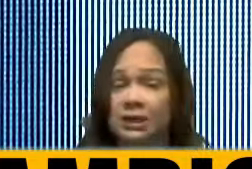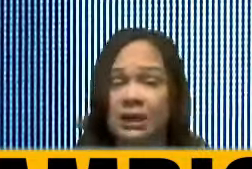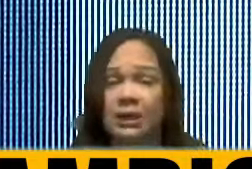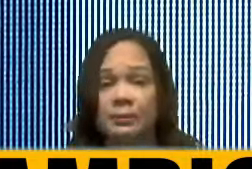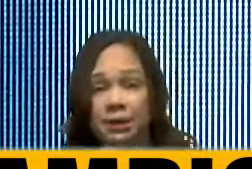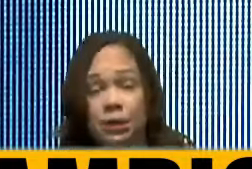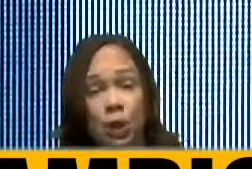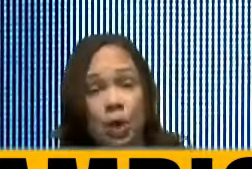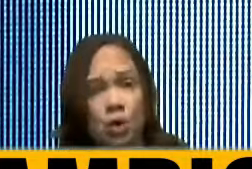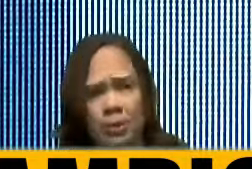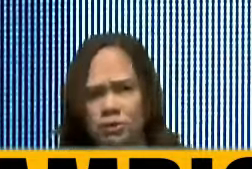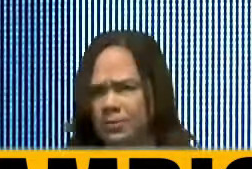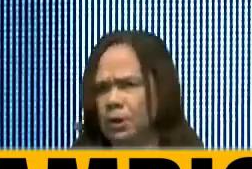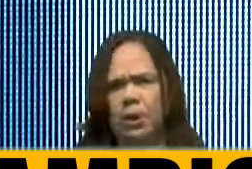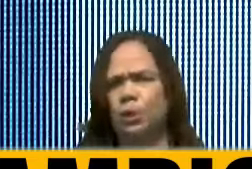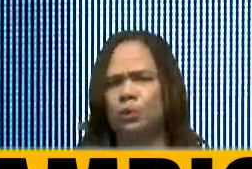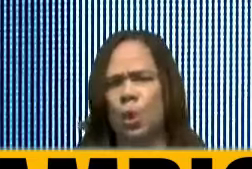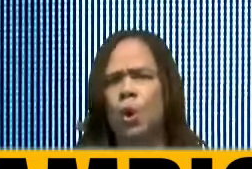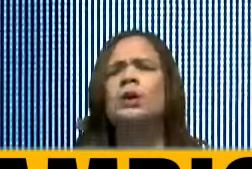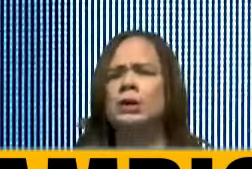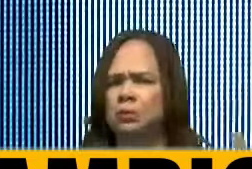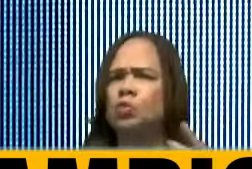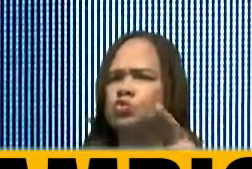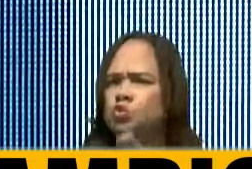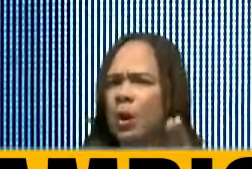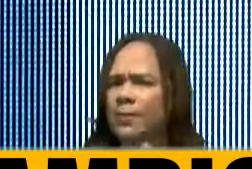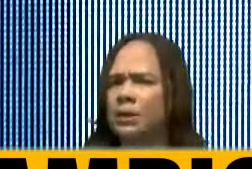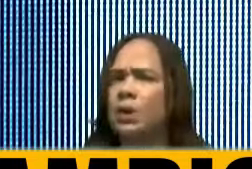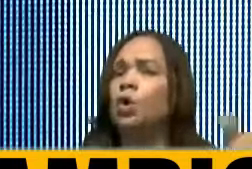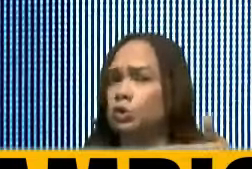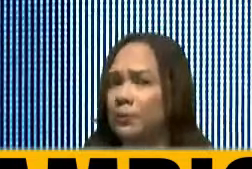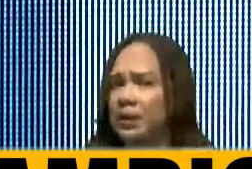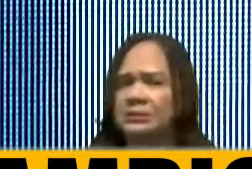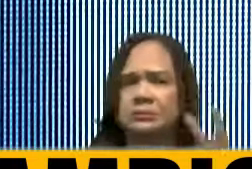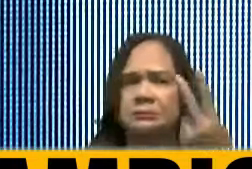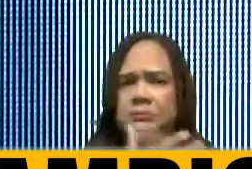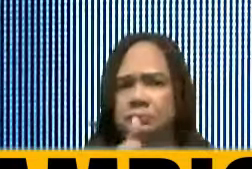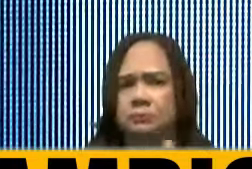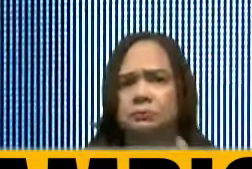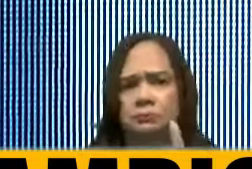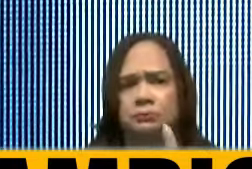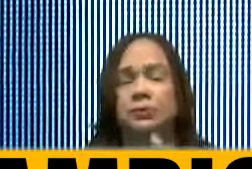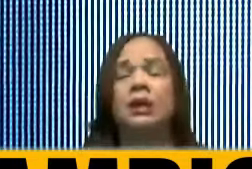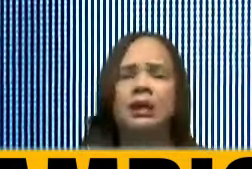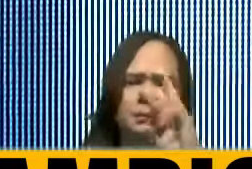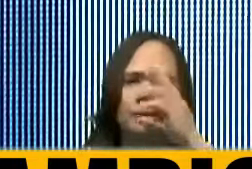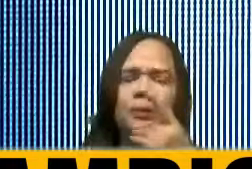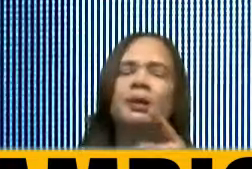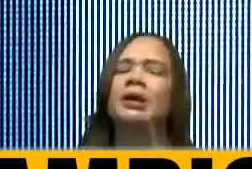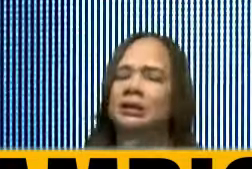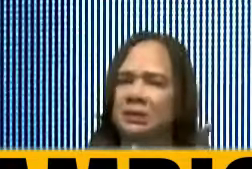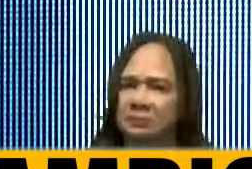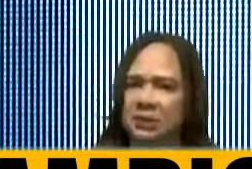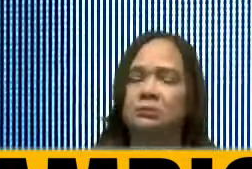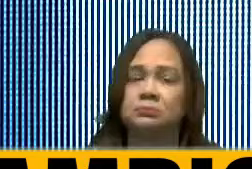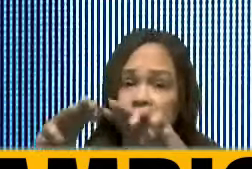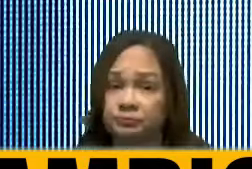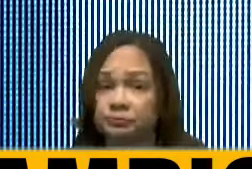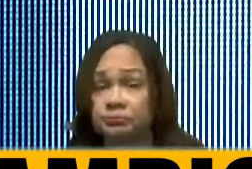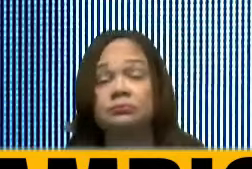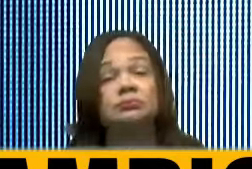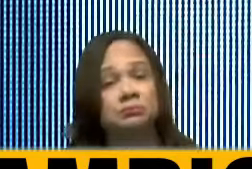economía separado normalmente están Unidos y prácticamente este el único país que que tenía un ministerio